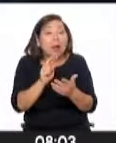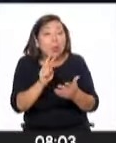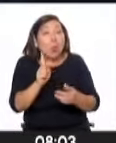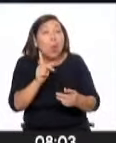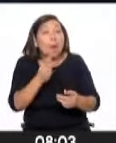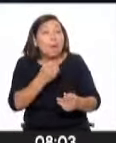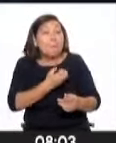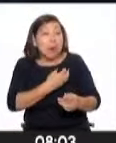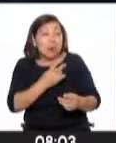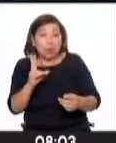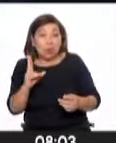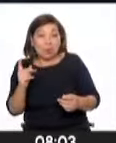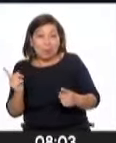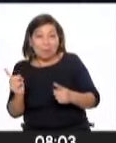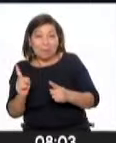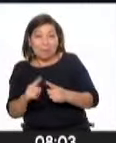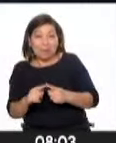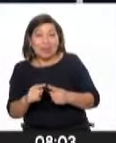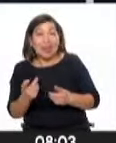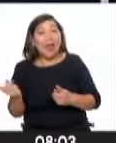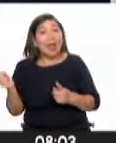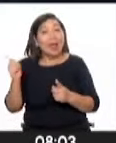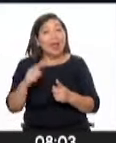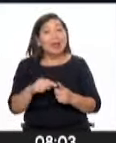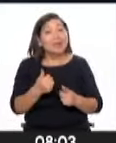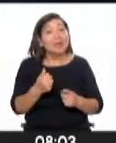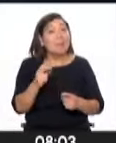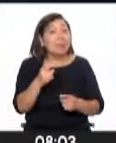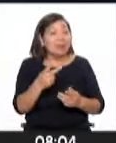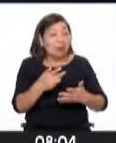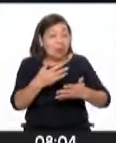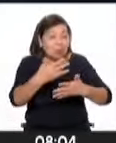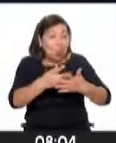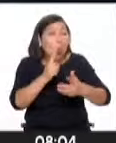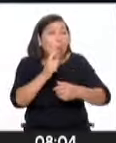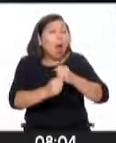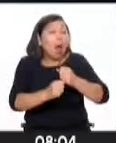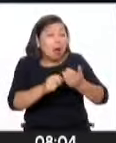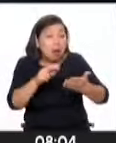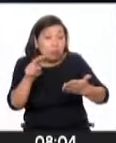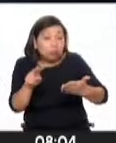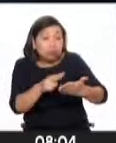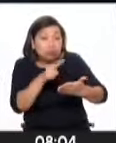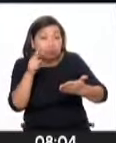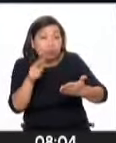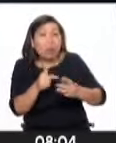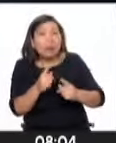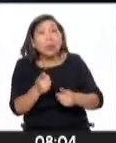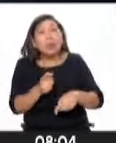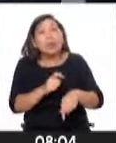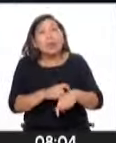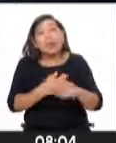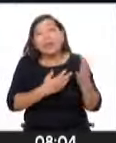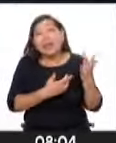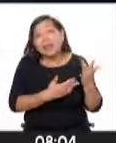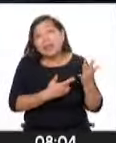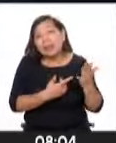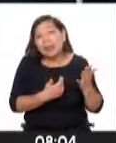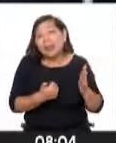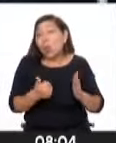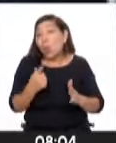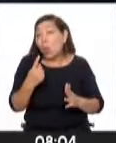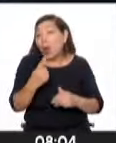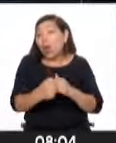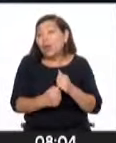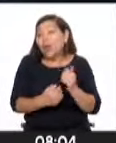desde mayo 2021, o 22, perdón, hasta abril 2023. Entonces en ese caso yo tengo que esperar un buen tiempo, unos 6 meses o hasta